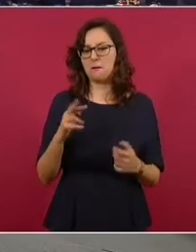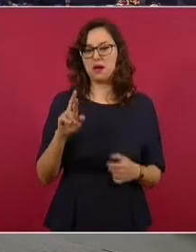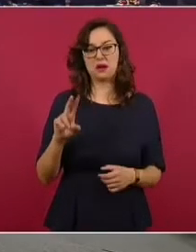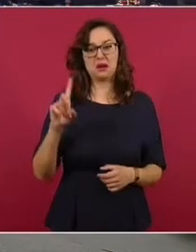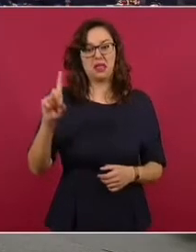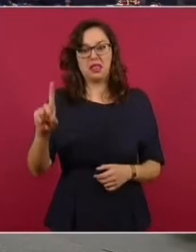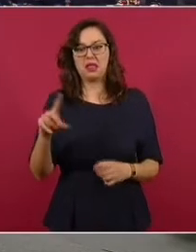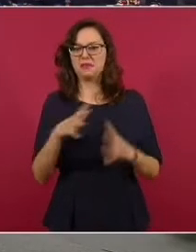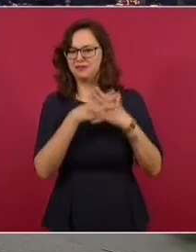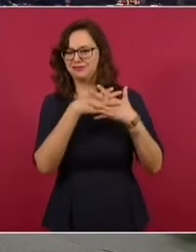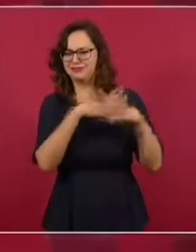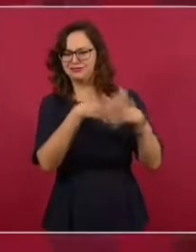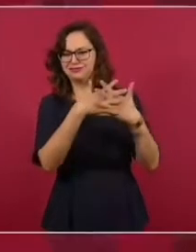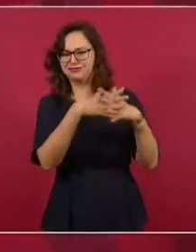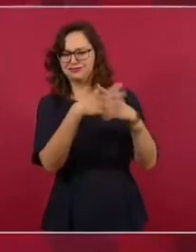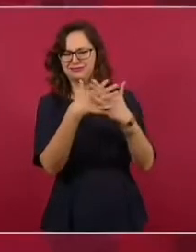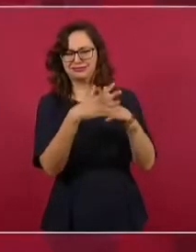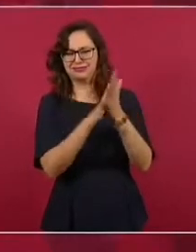de todo este